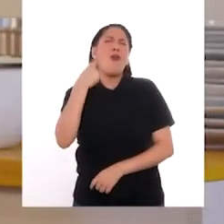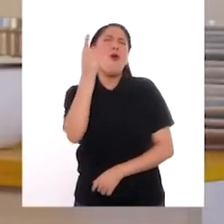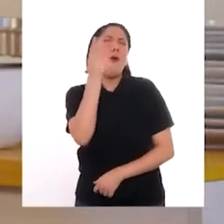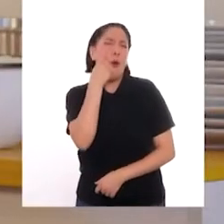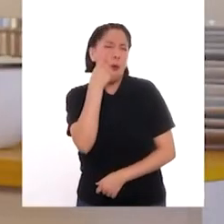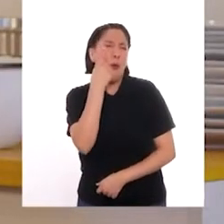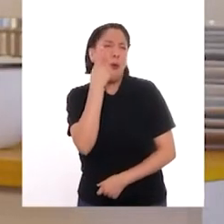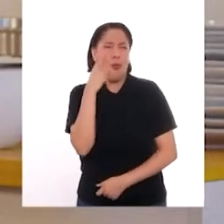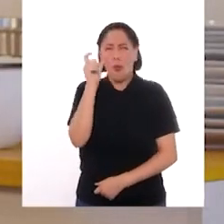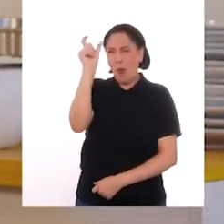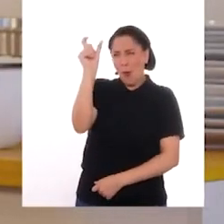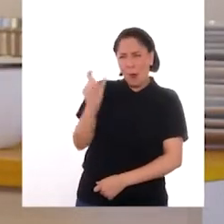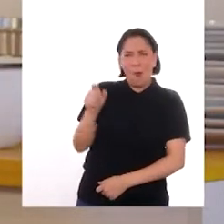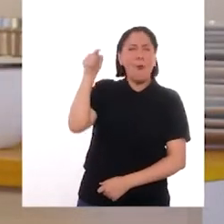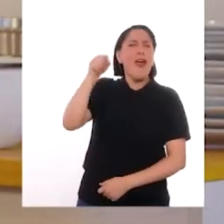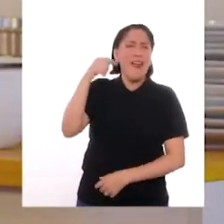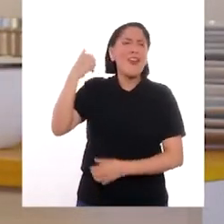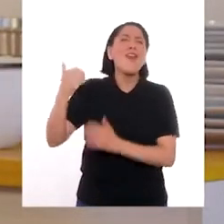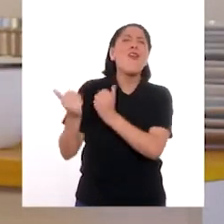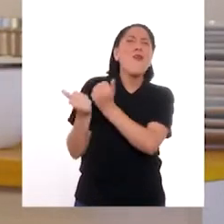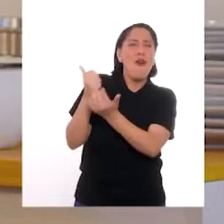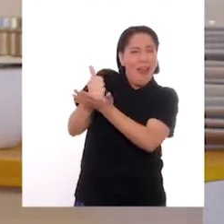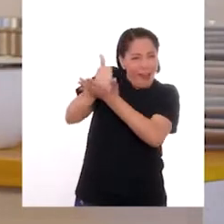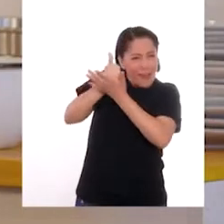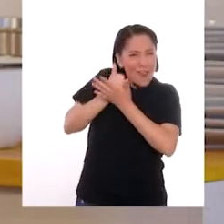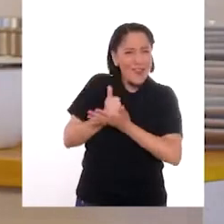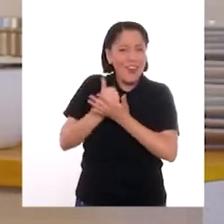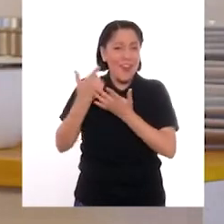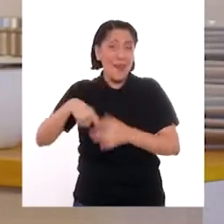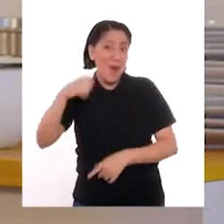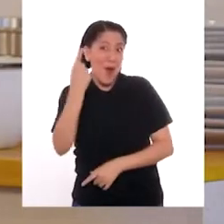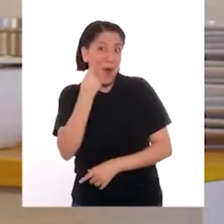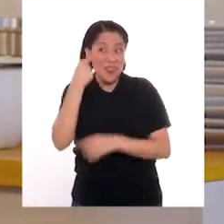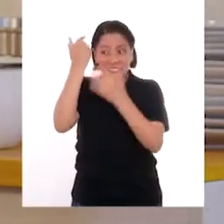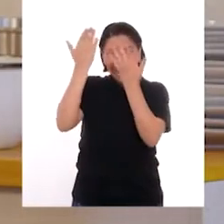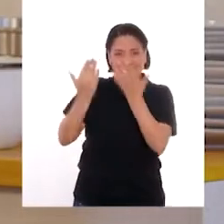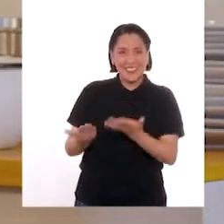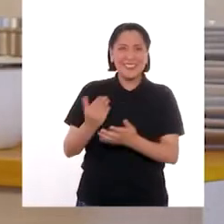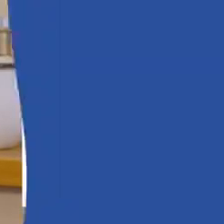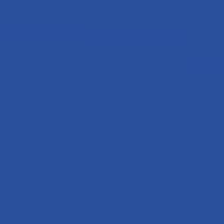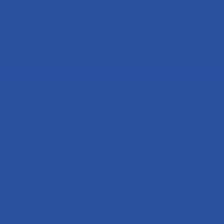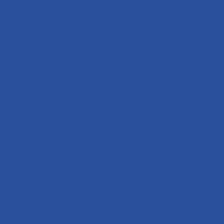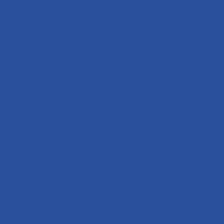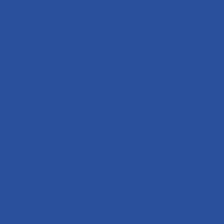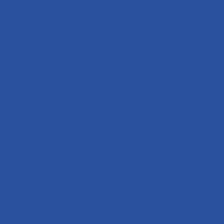Yo conozco a alguien que nos puede ayudar. Vamos a conocerla.